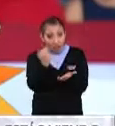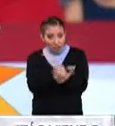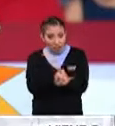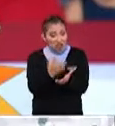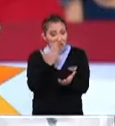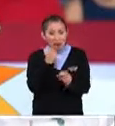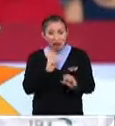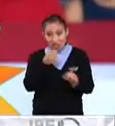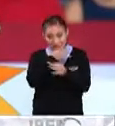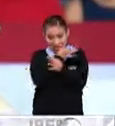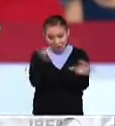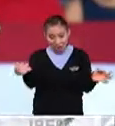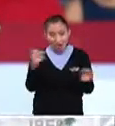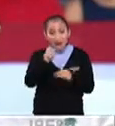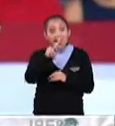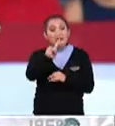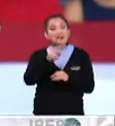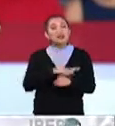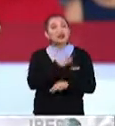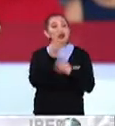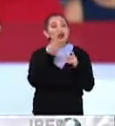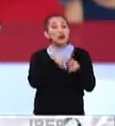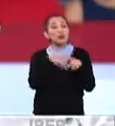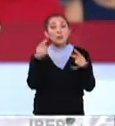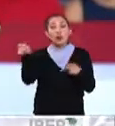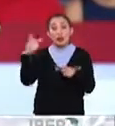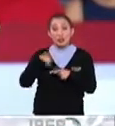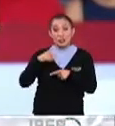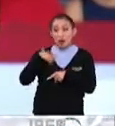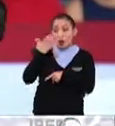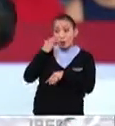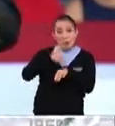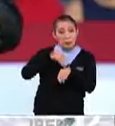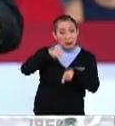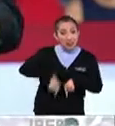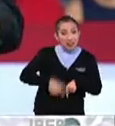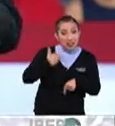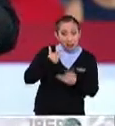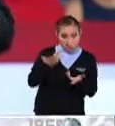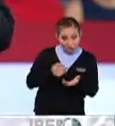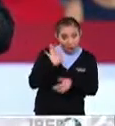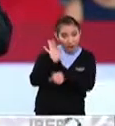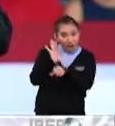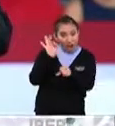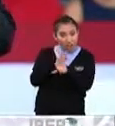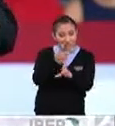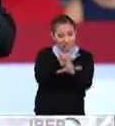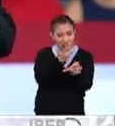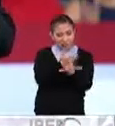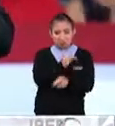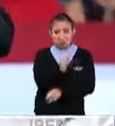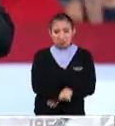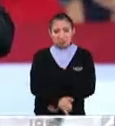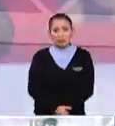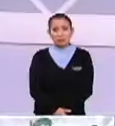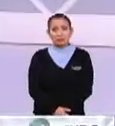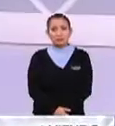exige, y se lo digo a los medios de comunicación, porque los extranjeros ilegales no son sujetos de la jurisprudencia de los Estados